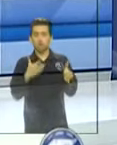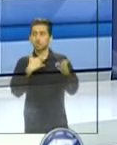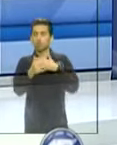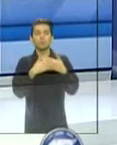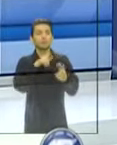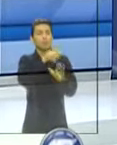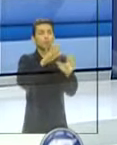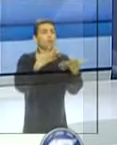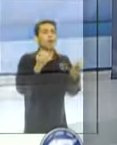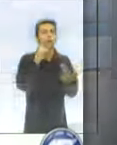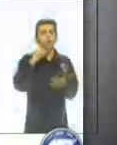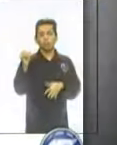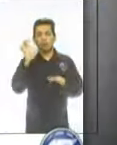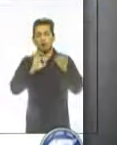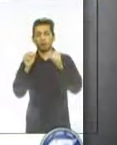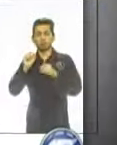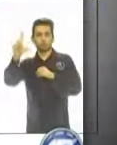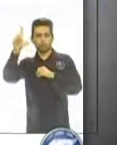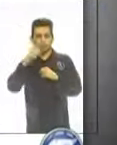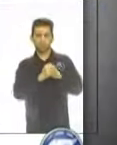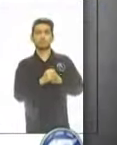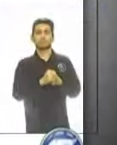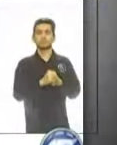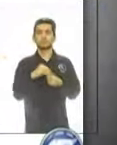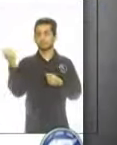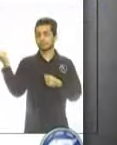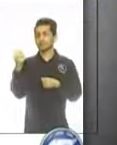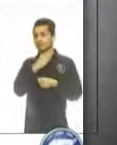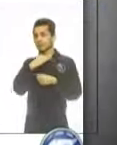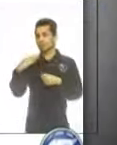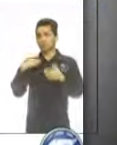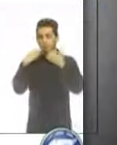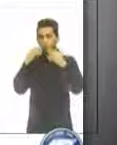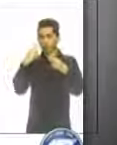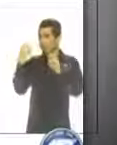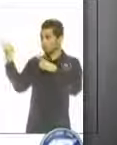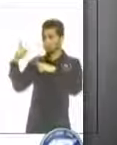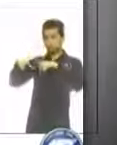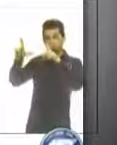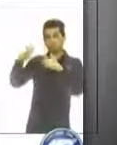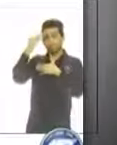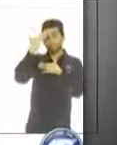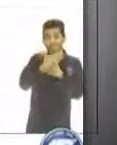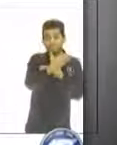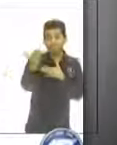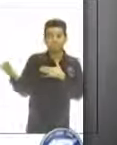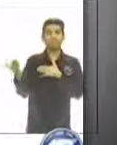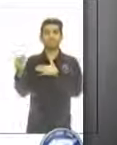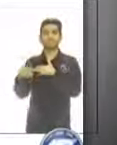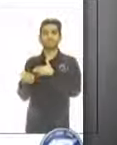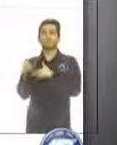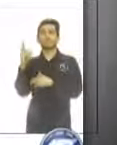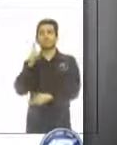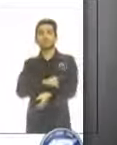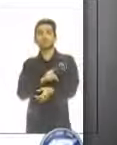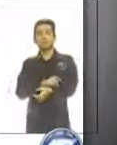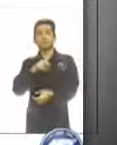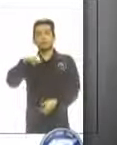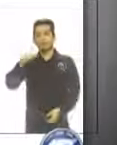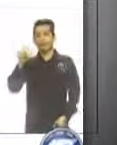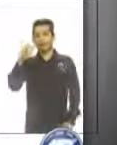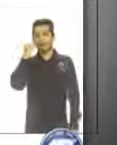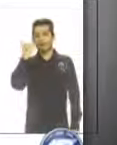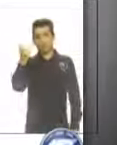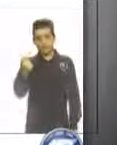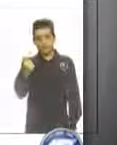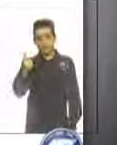costumbres. En su saludo, la doctora María Consuelo Porras reafirmó su compromiso de seguir impulsando la atención con pertinencia